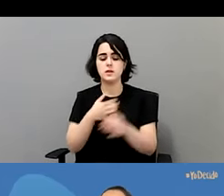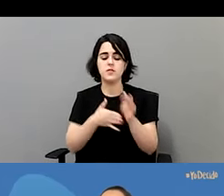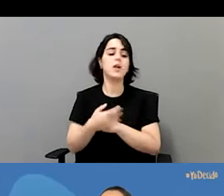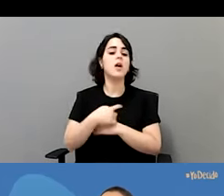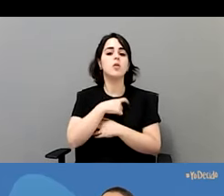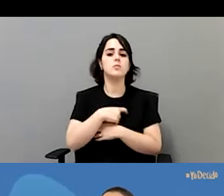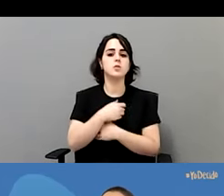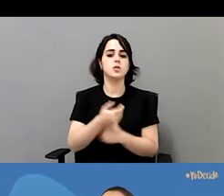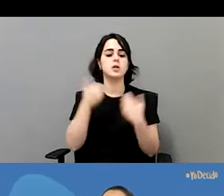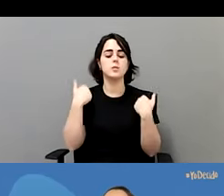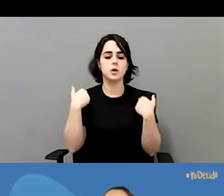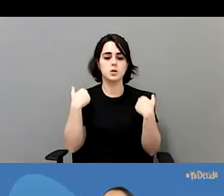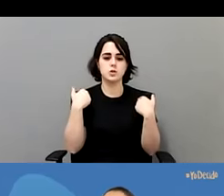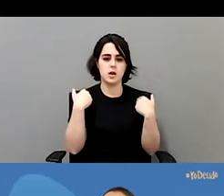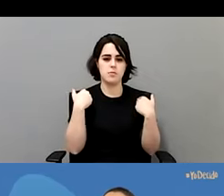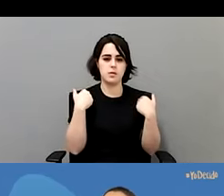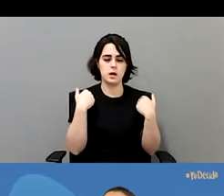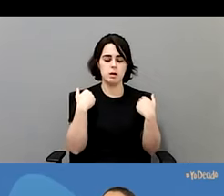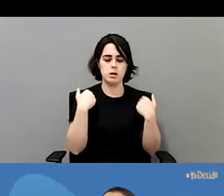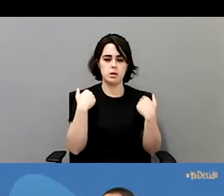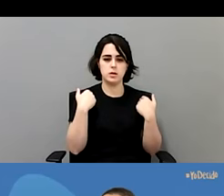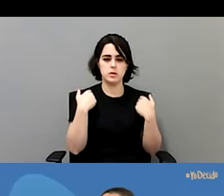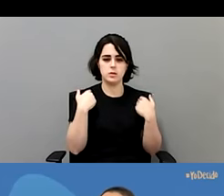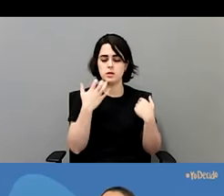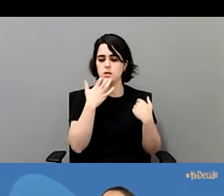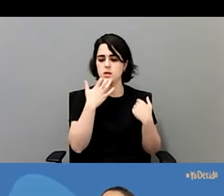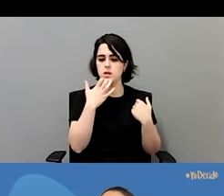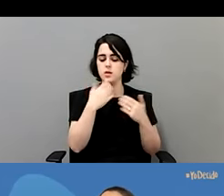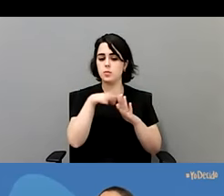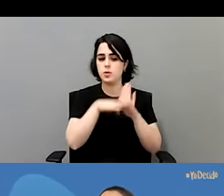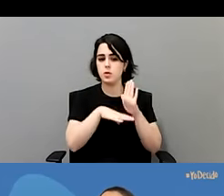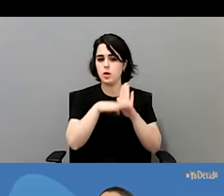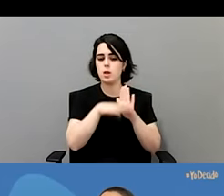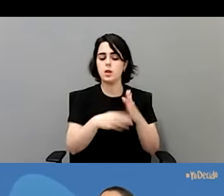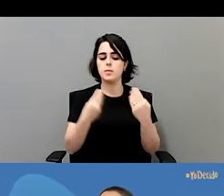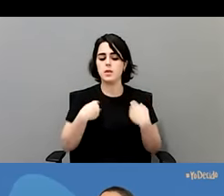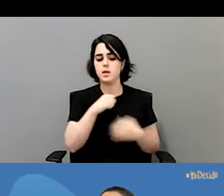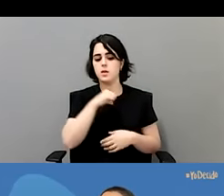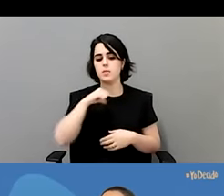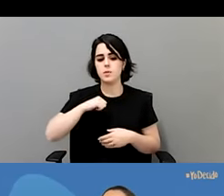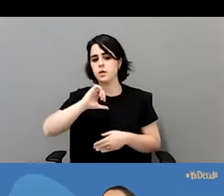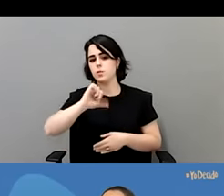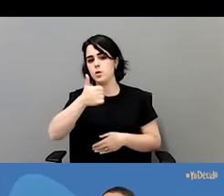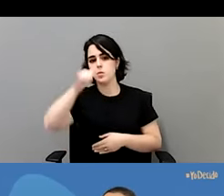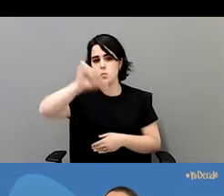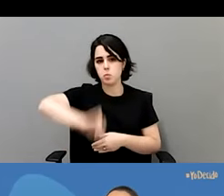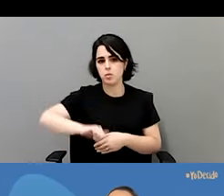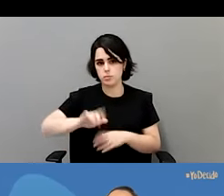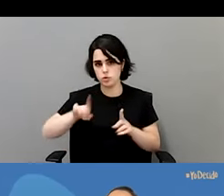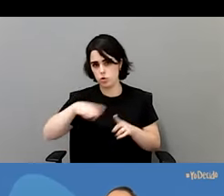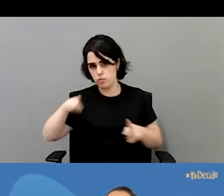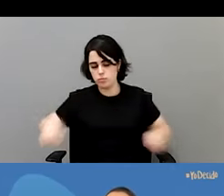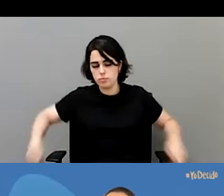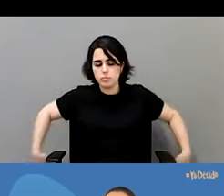si entrar en el programa de vida independiente o no.